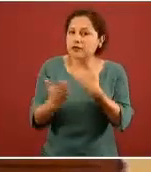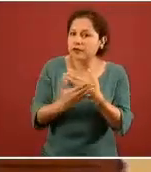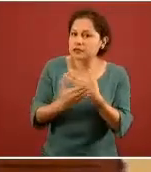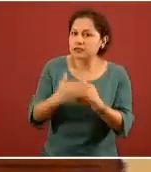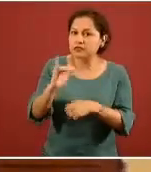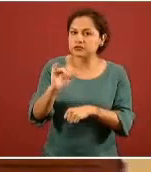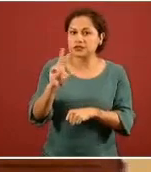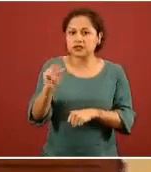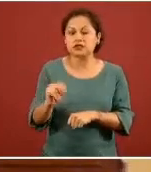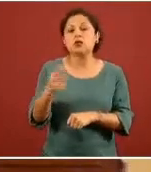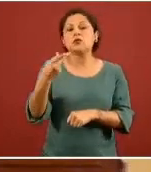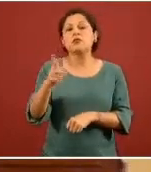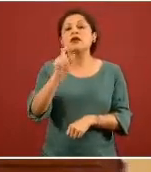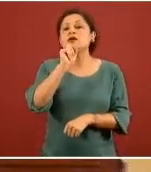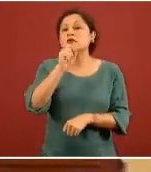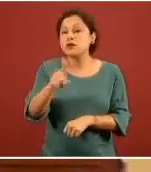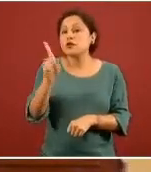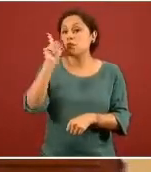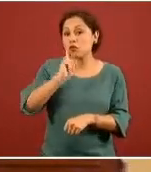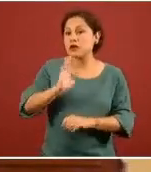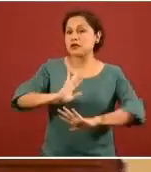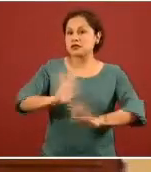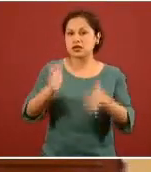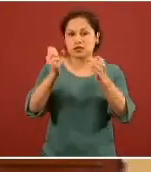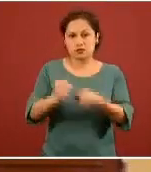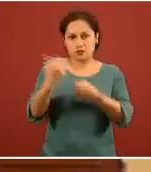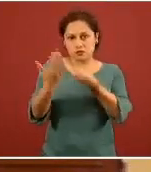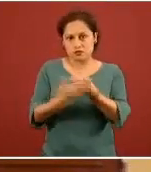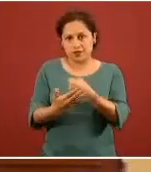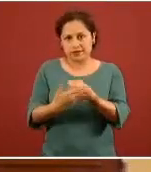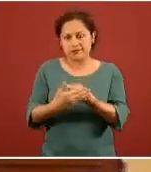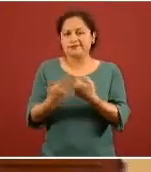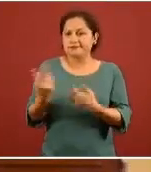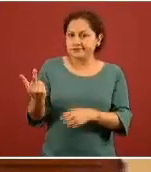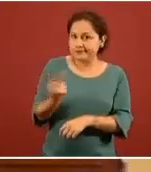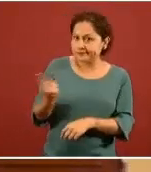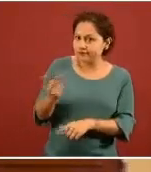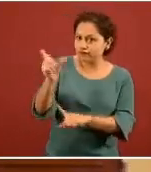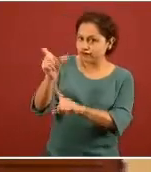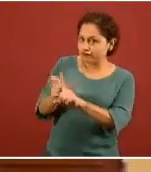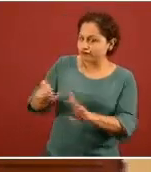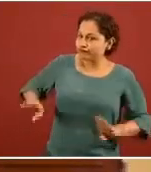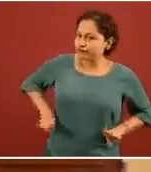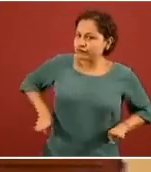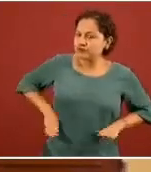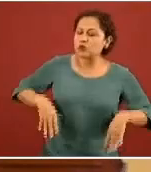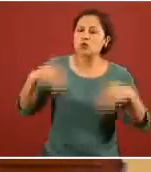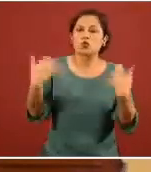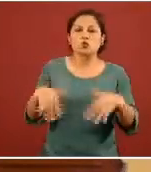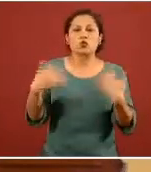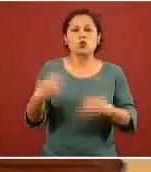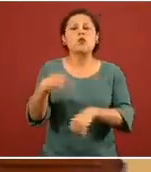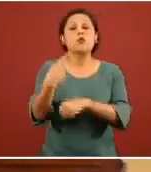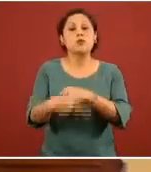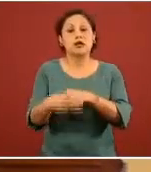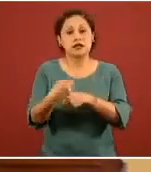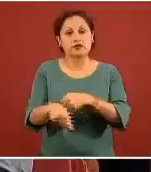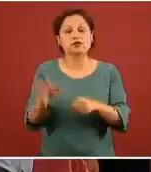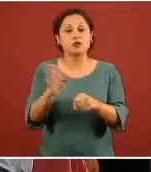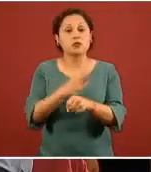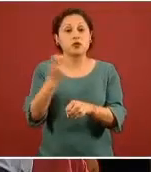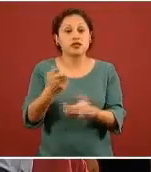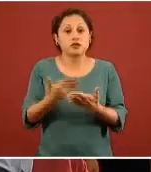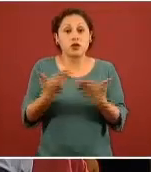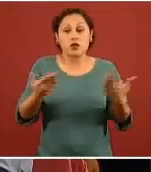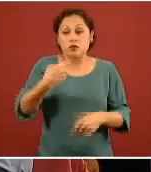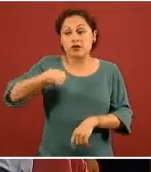proceso reproductivo, y por ello es necesario intensificar los esfuerzos que garanticen no solamente